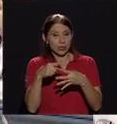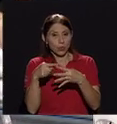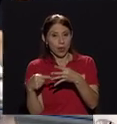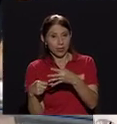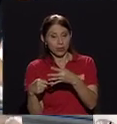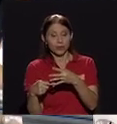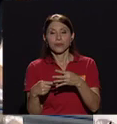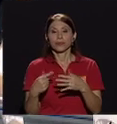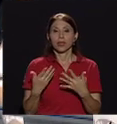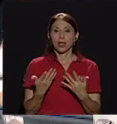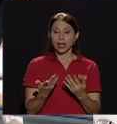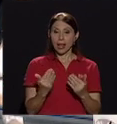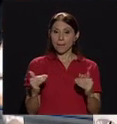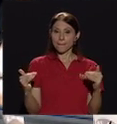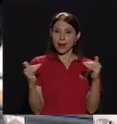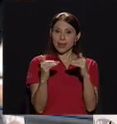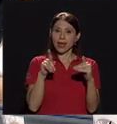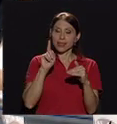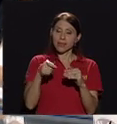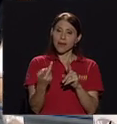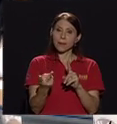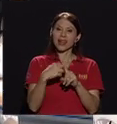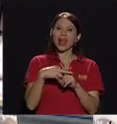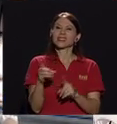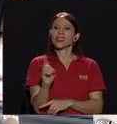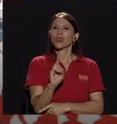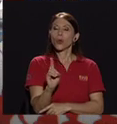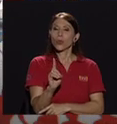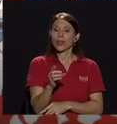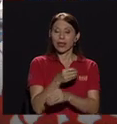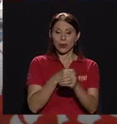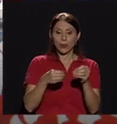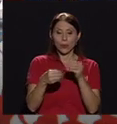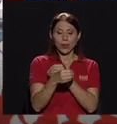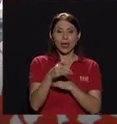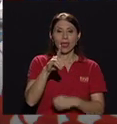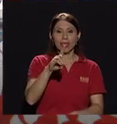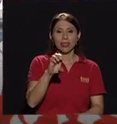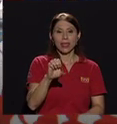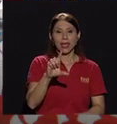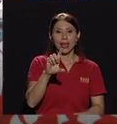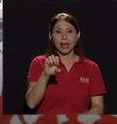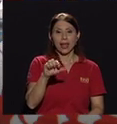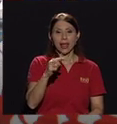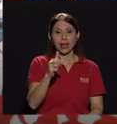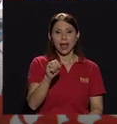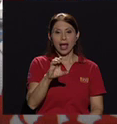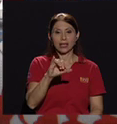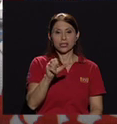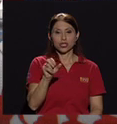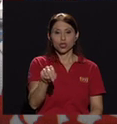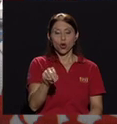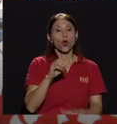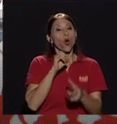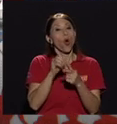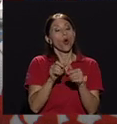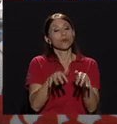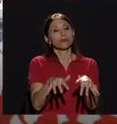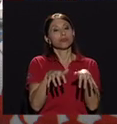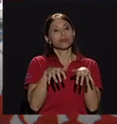la paridad tiene que aplicarse en las delegaciones o ámbitos de asambleístas partidarios, es